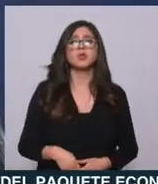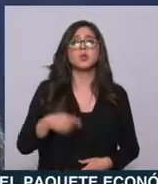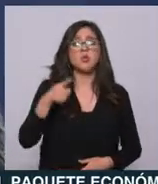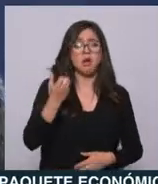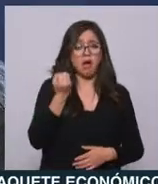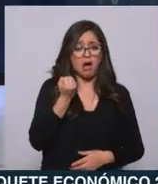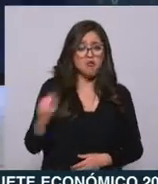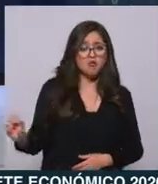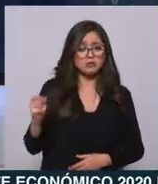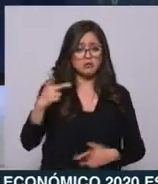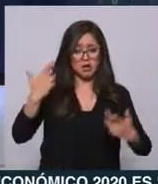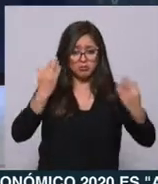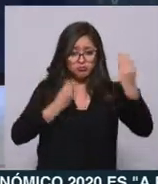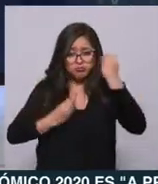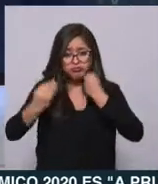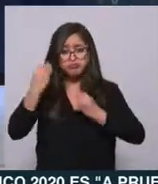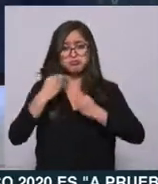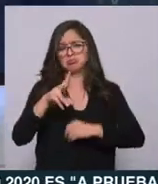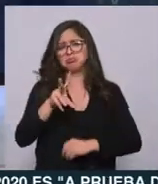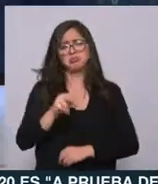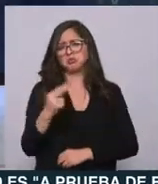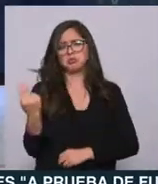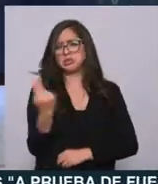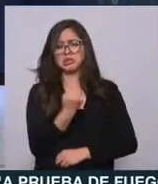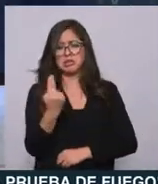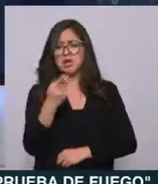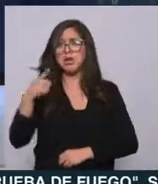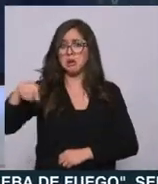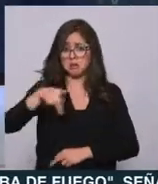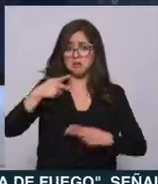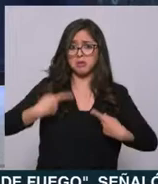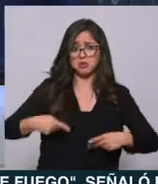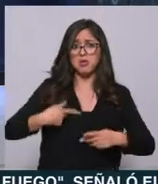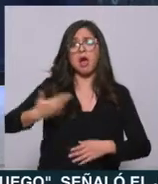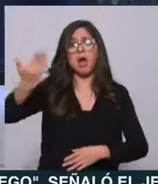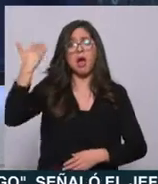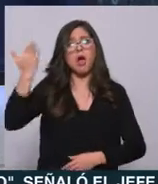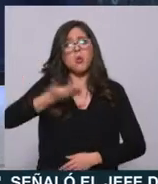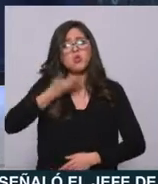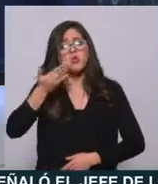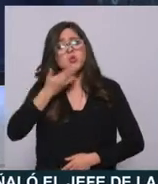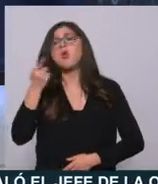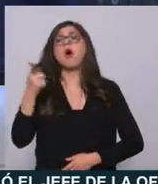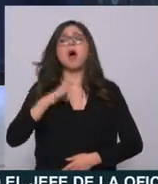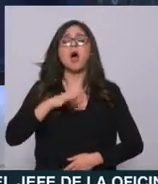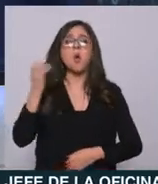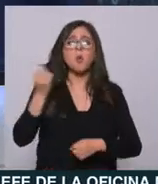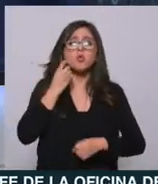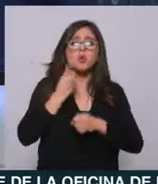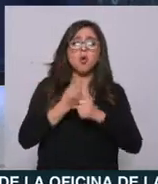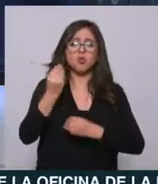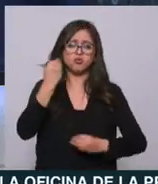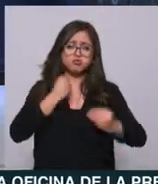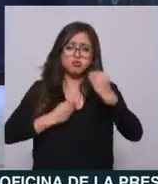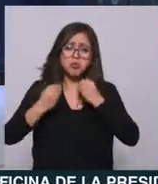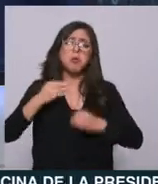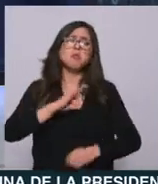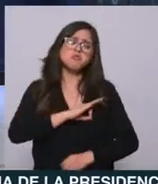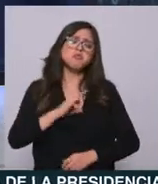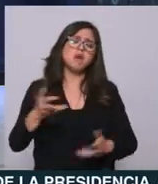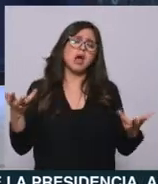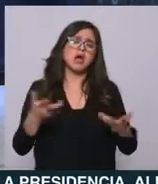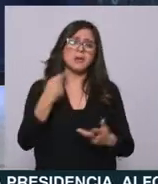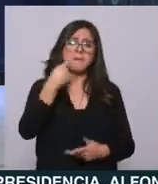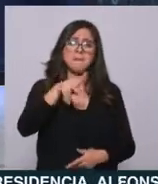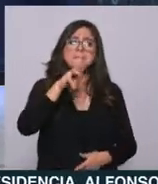disfrazado, únicamente los que tienen posibilidad de ir disfrazado pueden hacerlo. Obviamente, pues los que sí tienen, pues se van caracterizados con sus